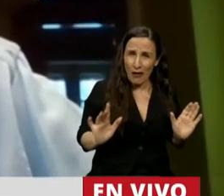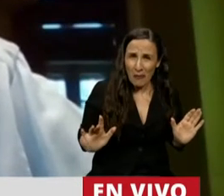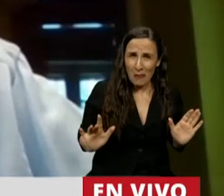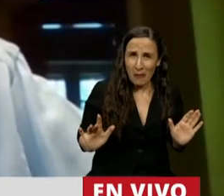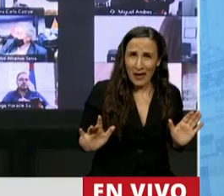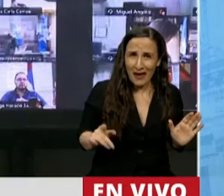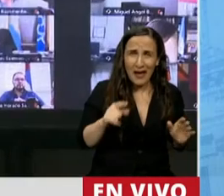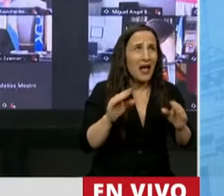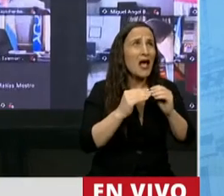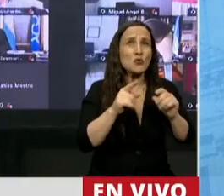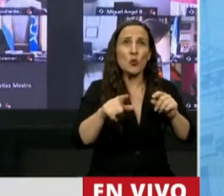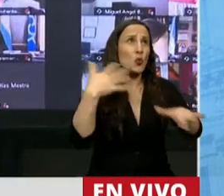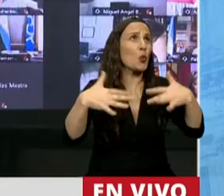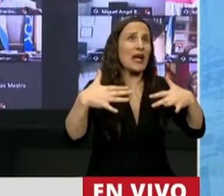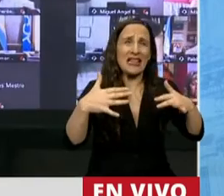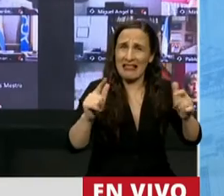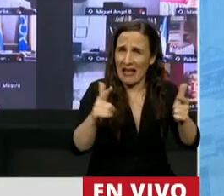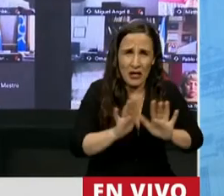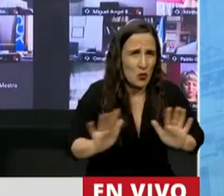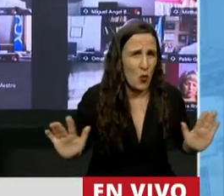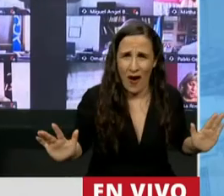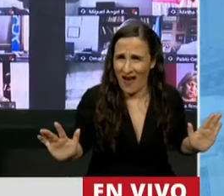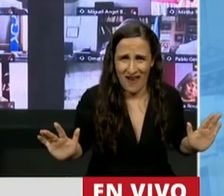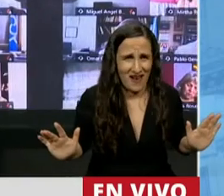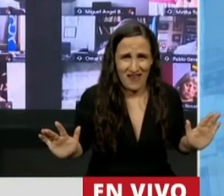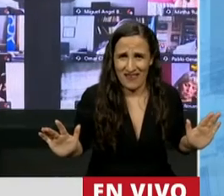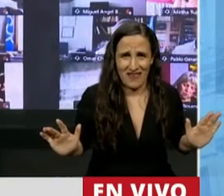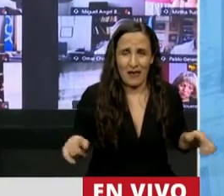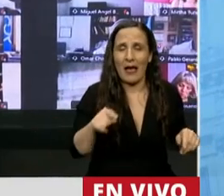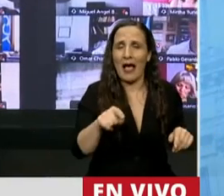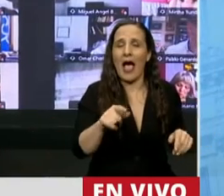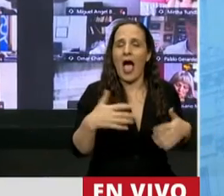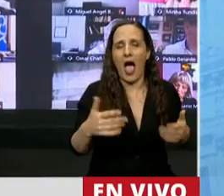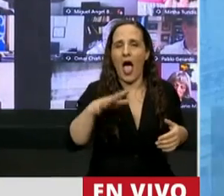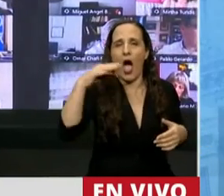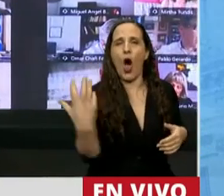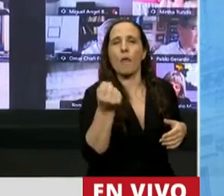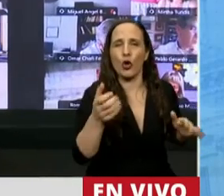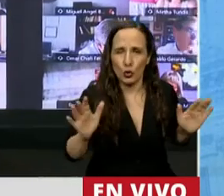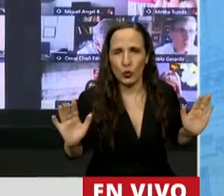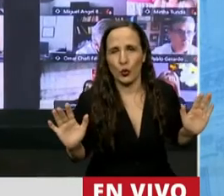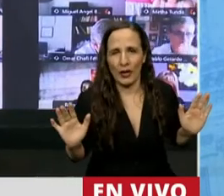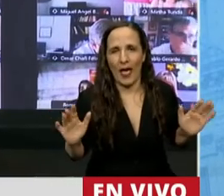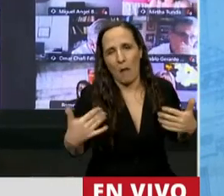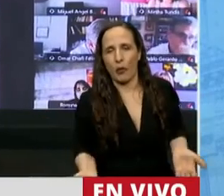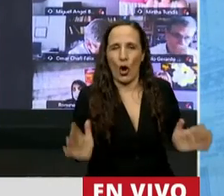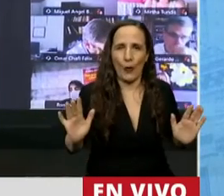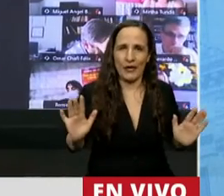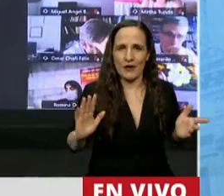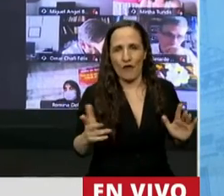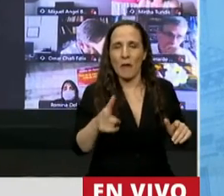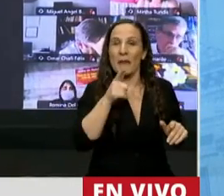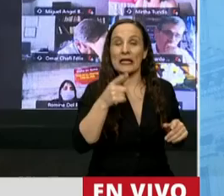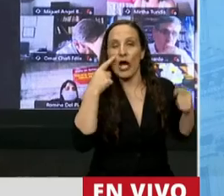en absoluto de urgencia y por tanto de oportunidad. Suena a recurso